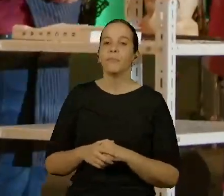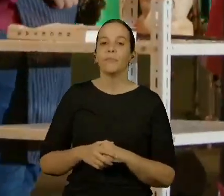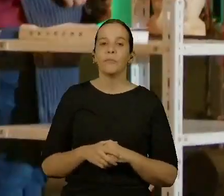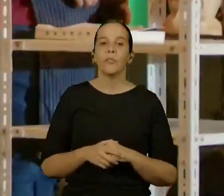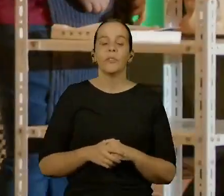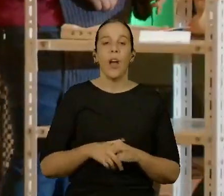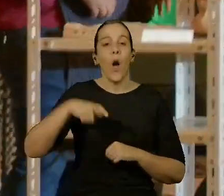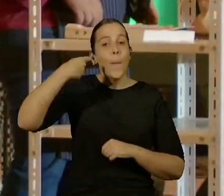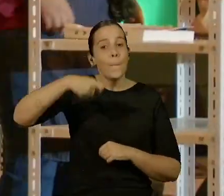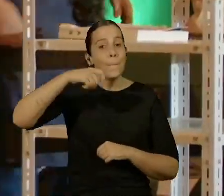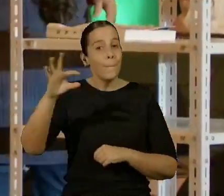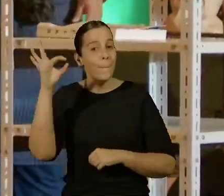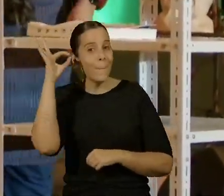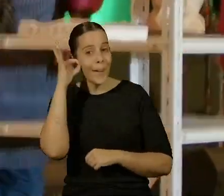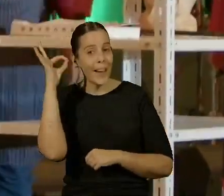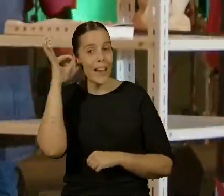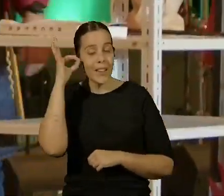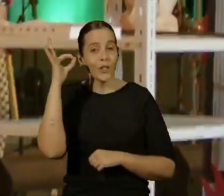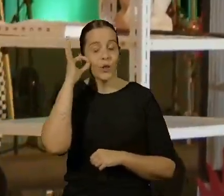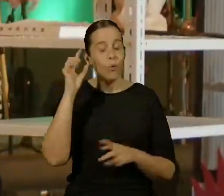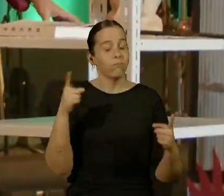detrás. Lola, estás en peligro.